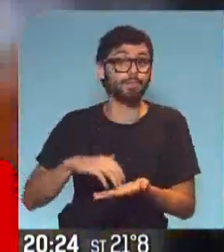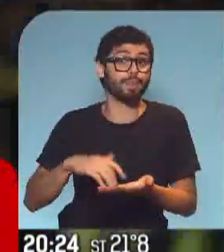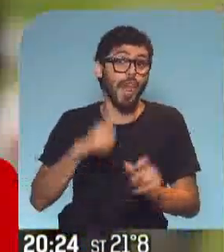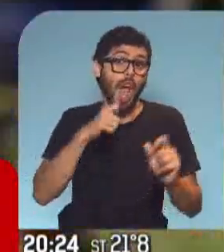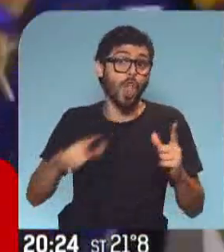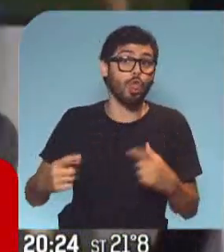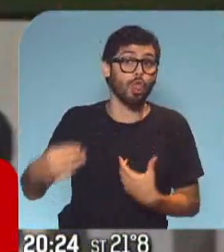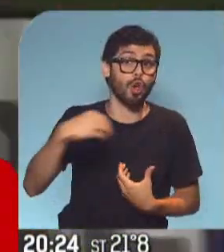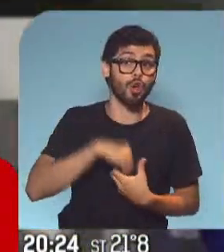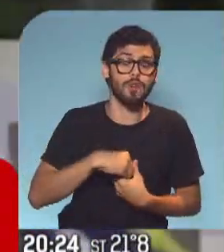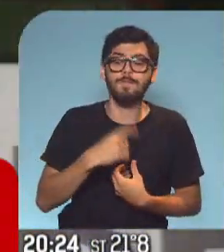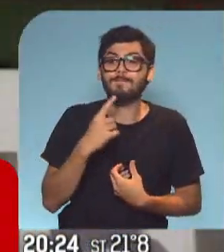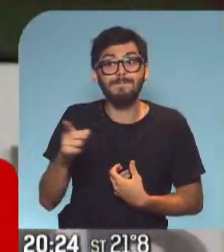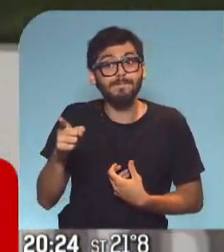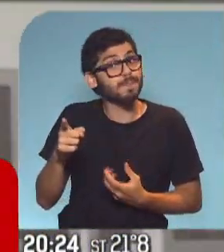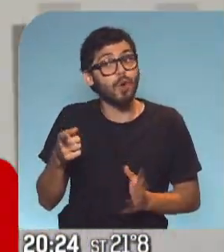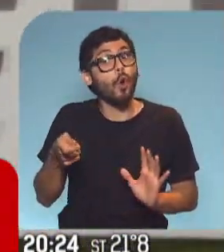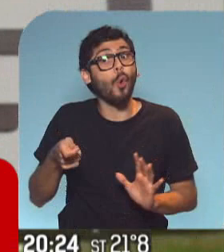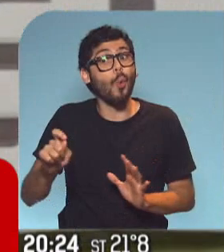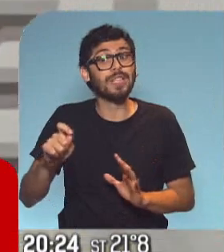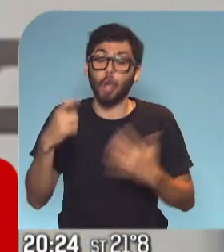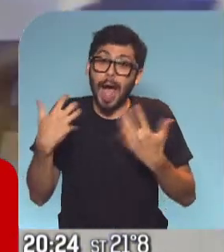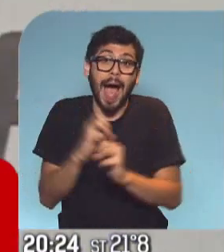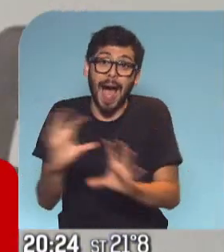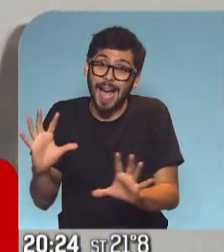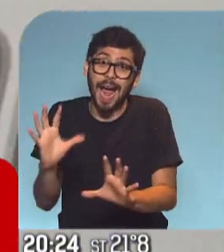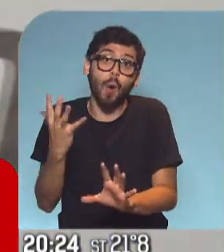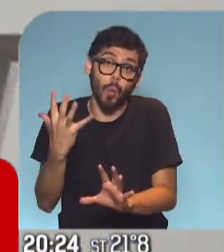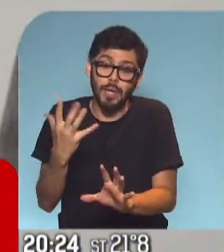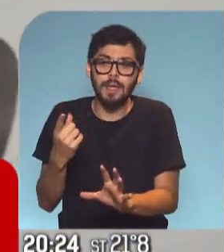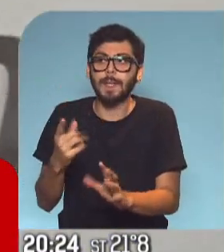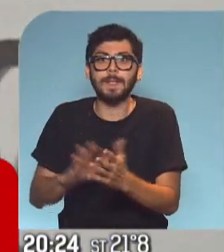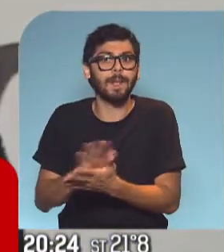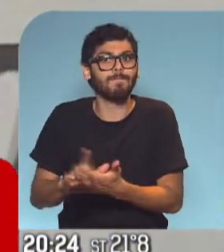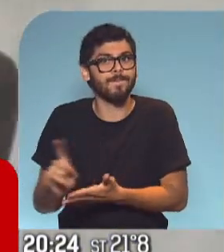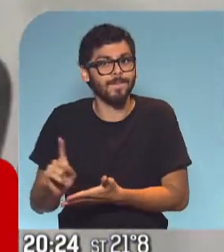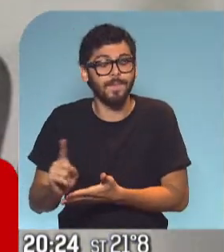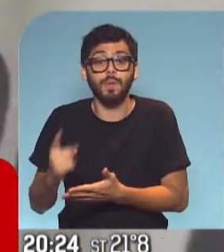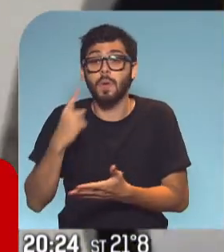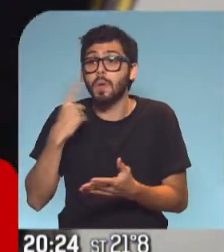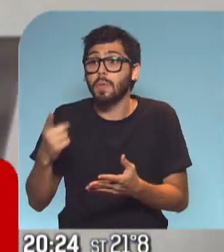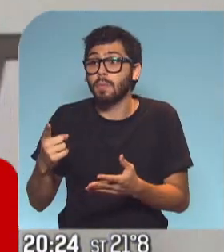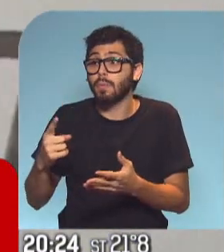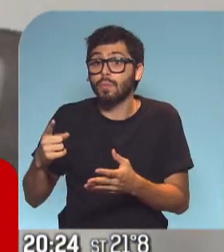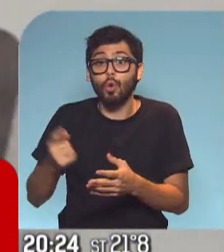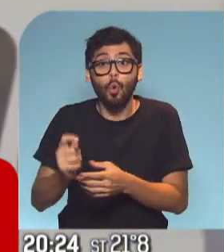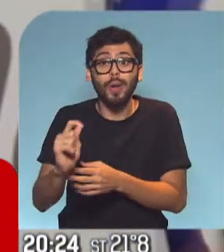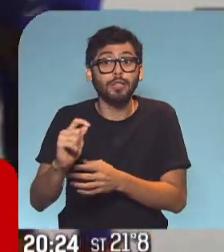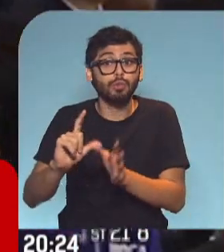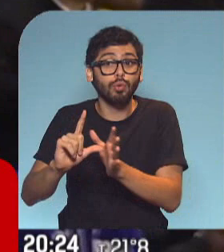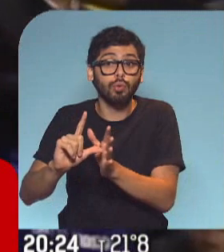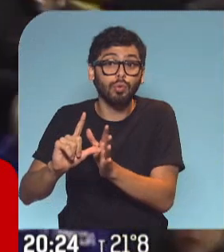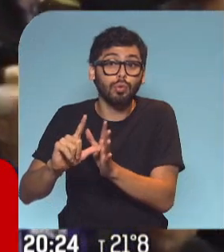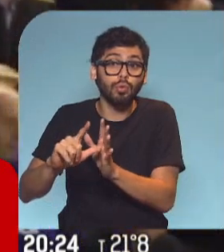me parece que no está resuelto este tema, que es grave, lógicamente, y que se puede extender, inclusive... En